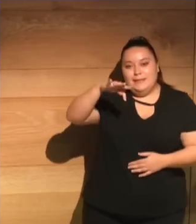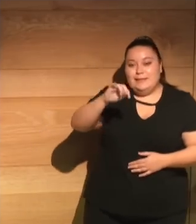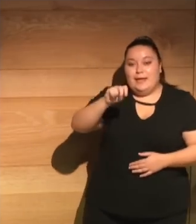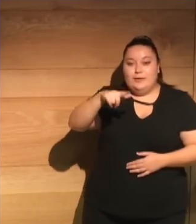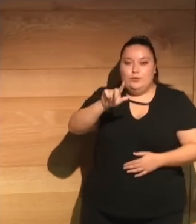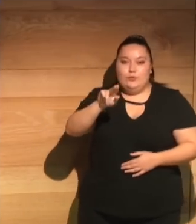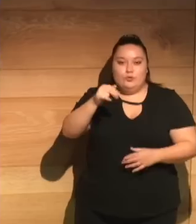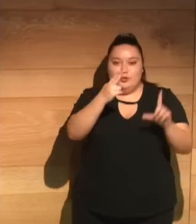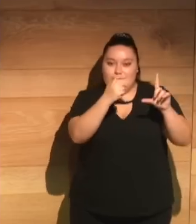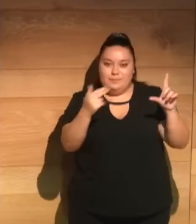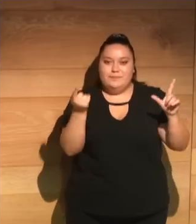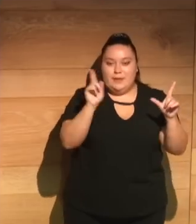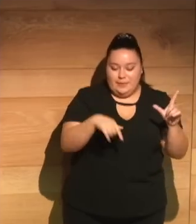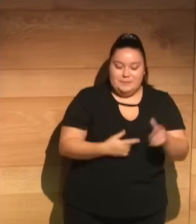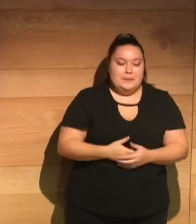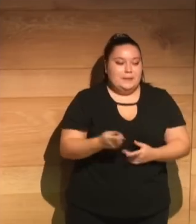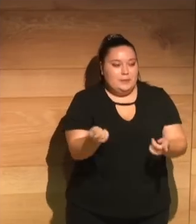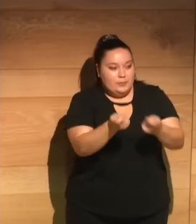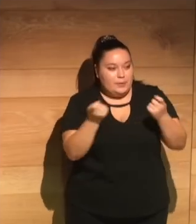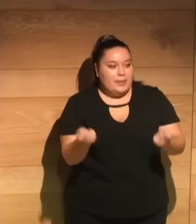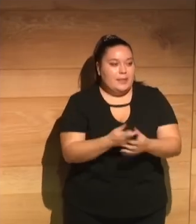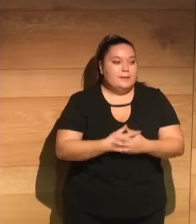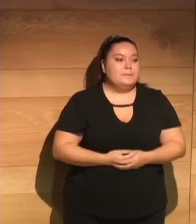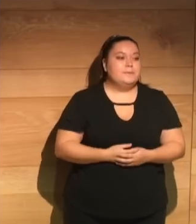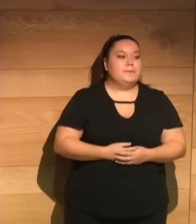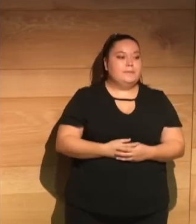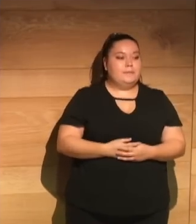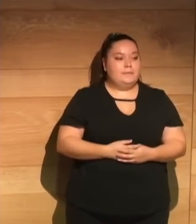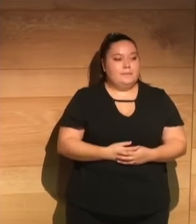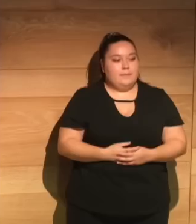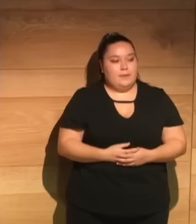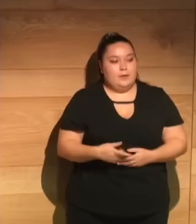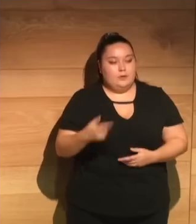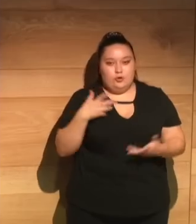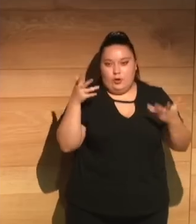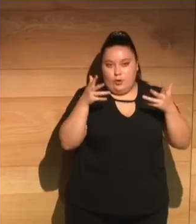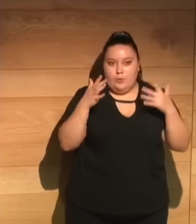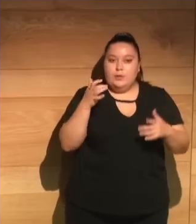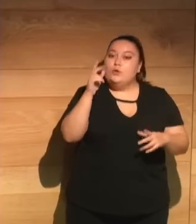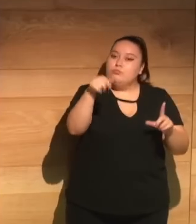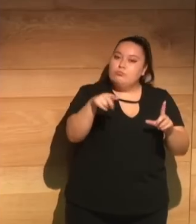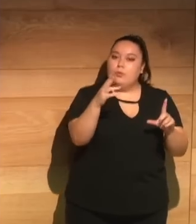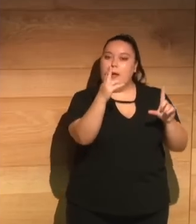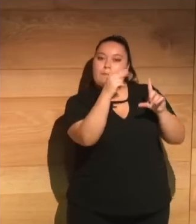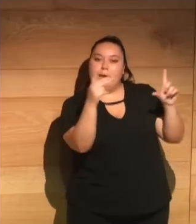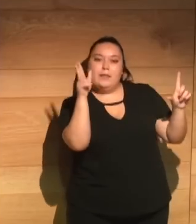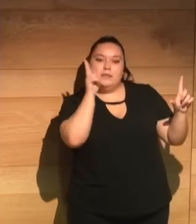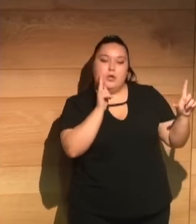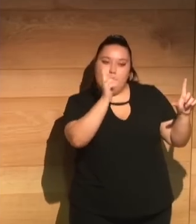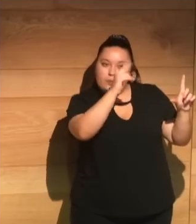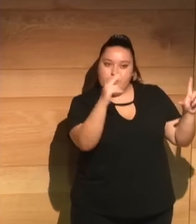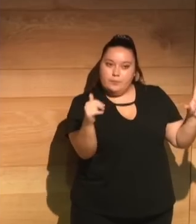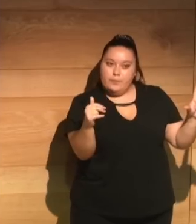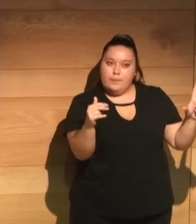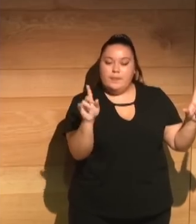verdad. Estamos haciendo de oro. RAL 7016, que es el gris antracitas, el que yo recomiendo. Tú pintas la pared del salón con eso, te va a costar 9 euros y